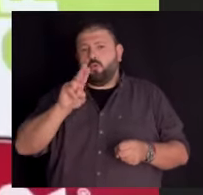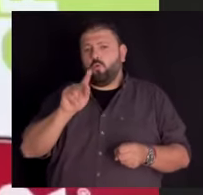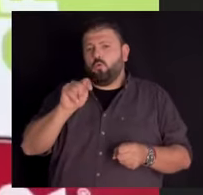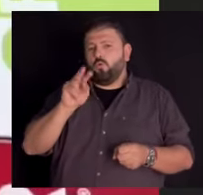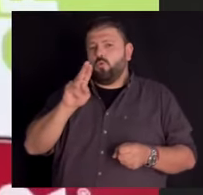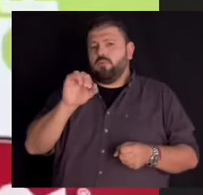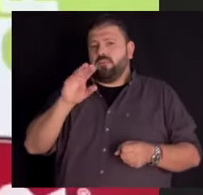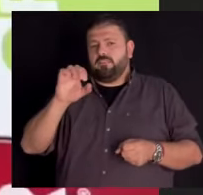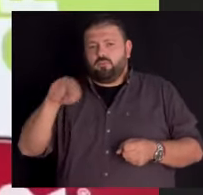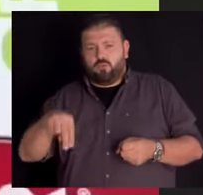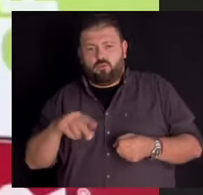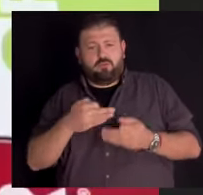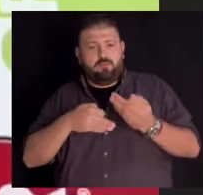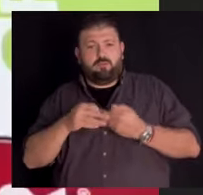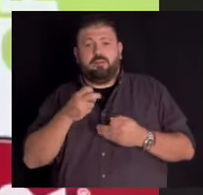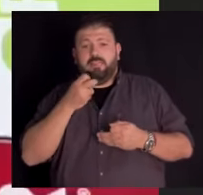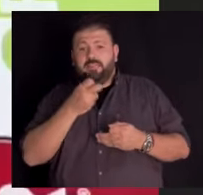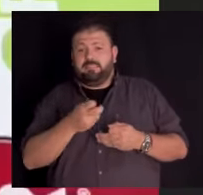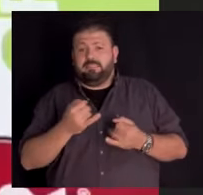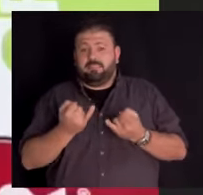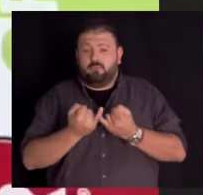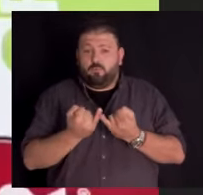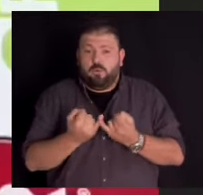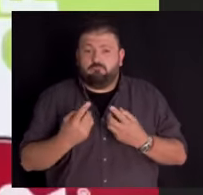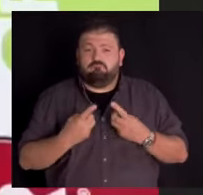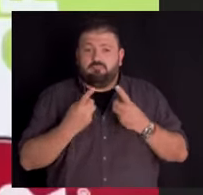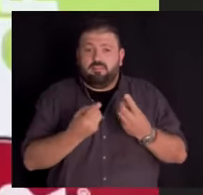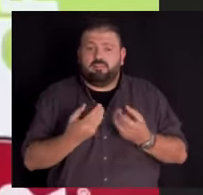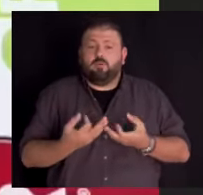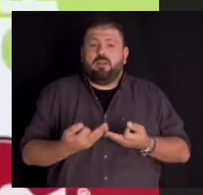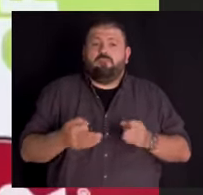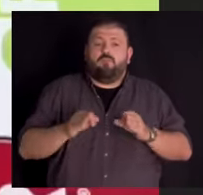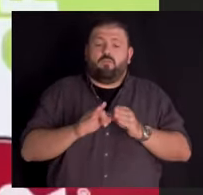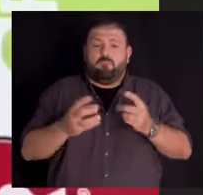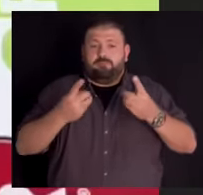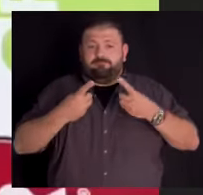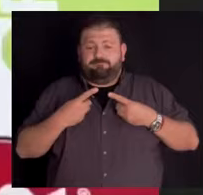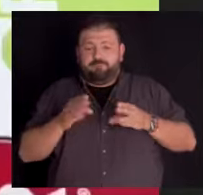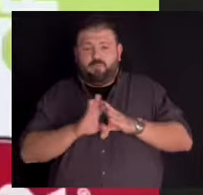forma biodisponible, es decir, en una forma en la que el cuerpo realmente